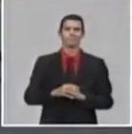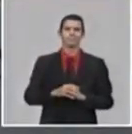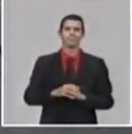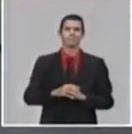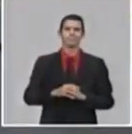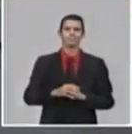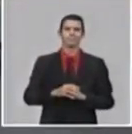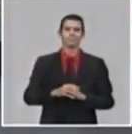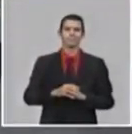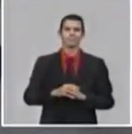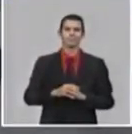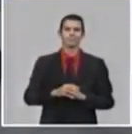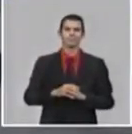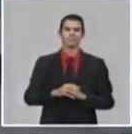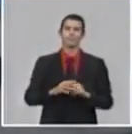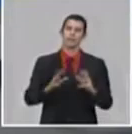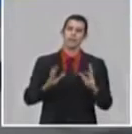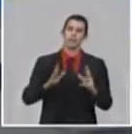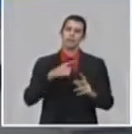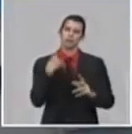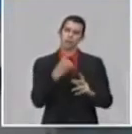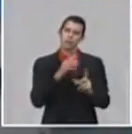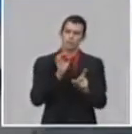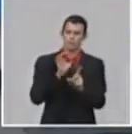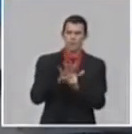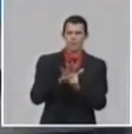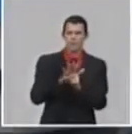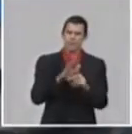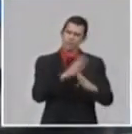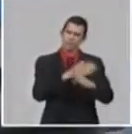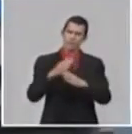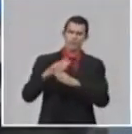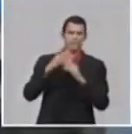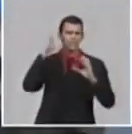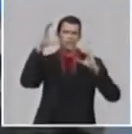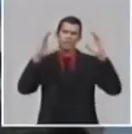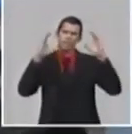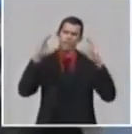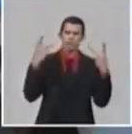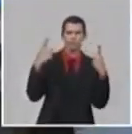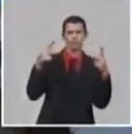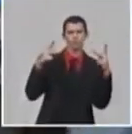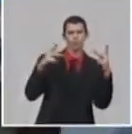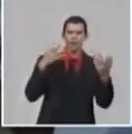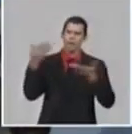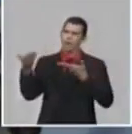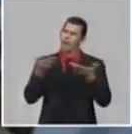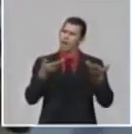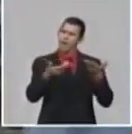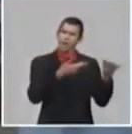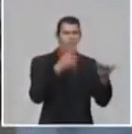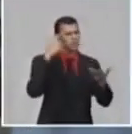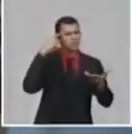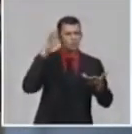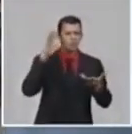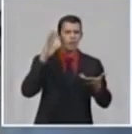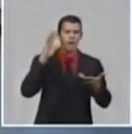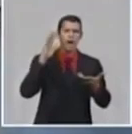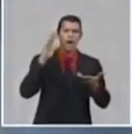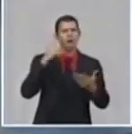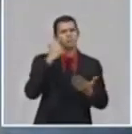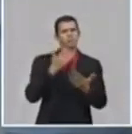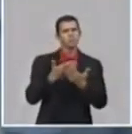Y bueno, y eso, a partir de un consenso de expertos, inicialmente en China, se decidió que se